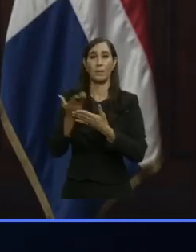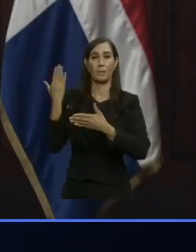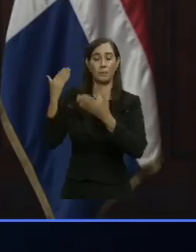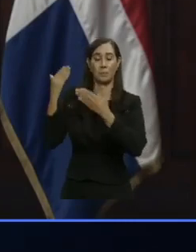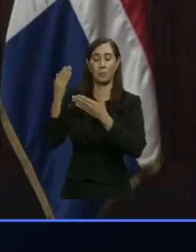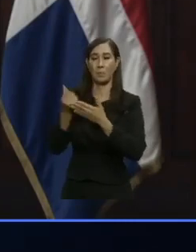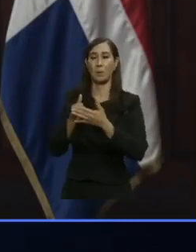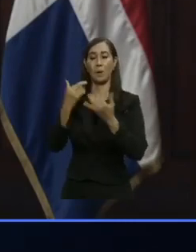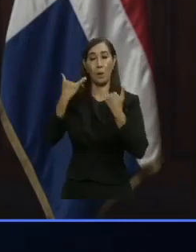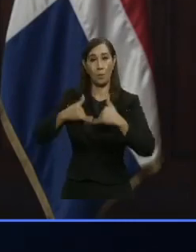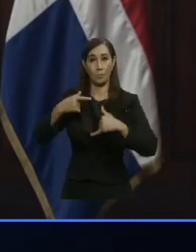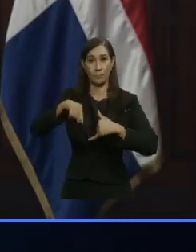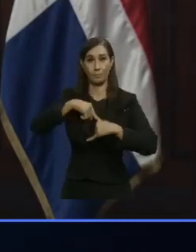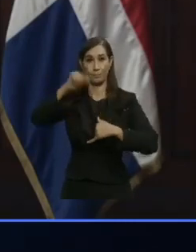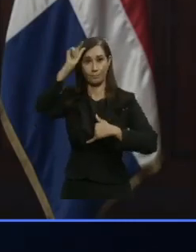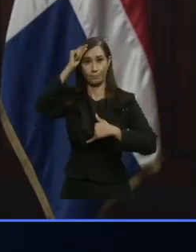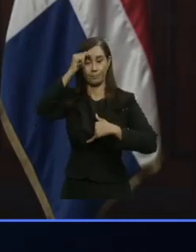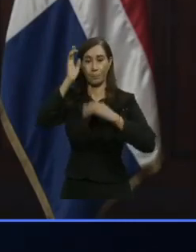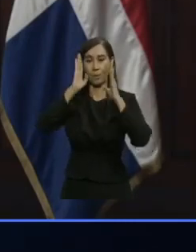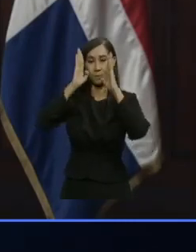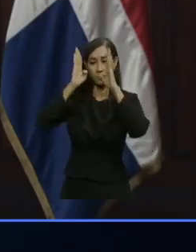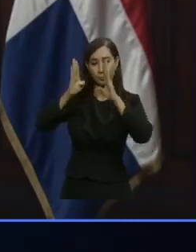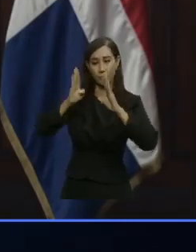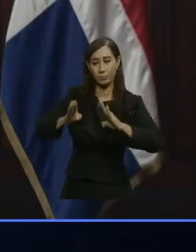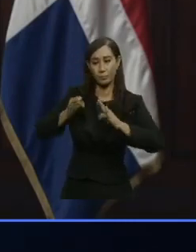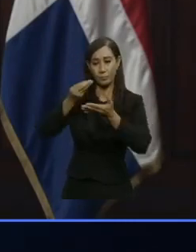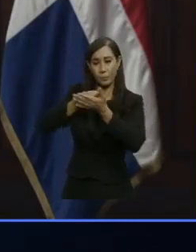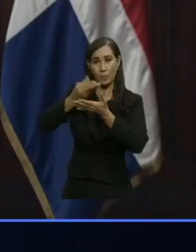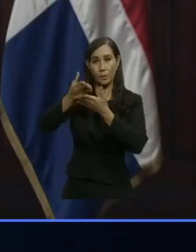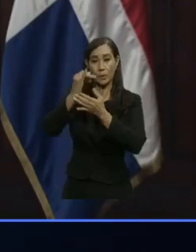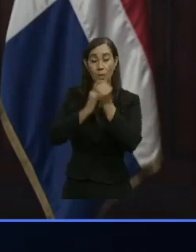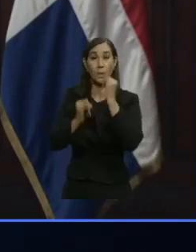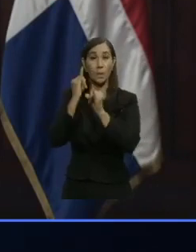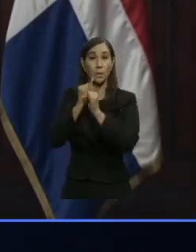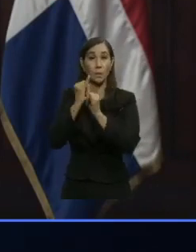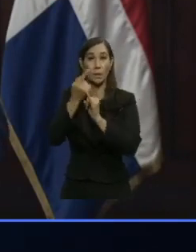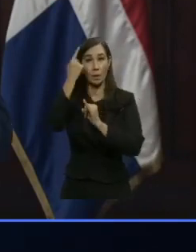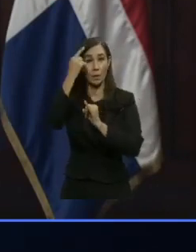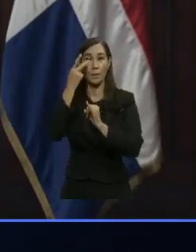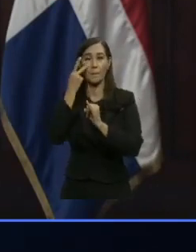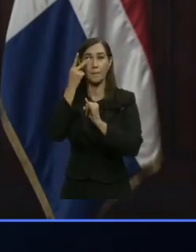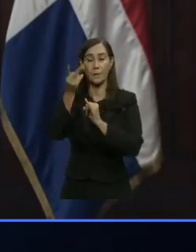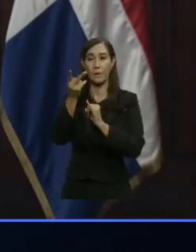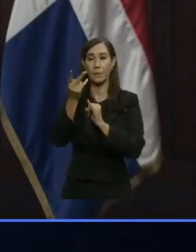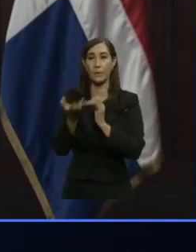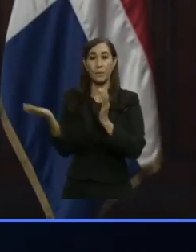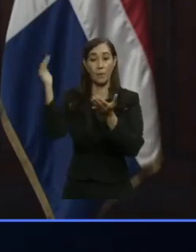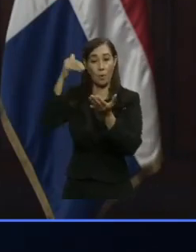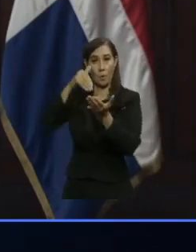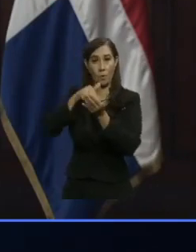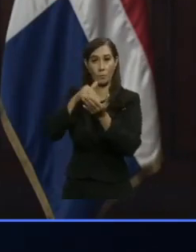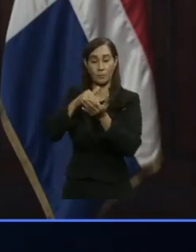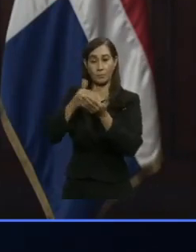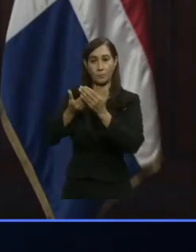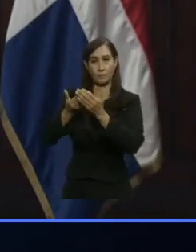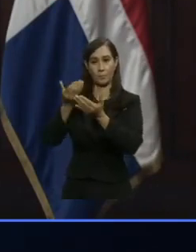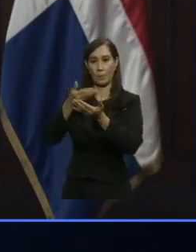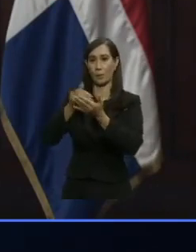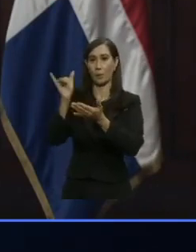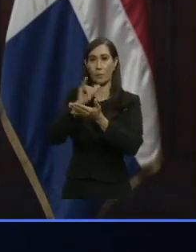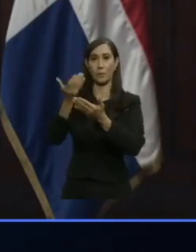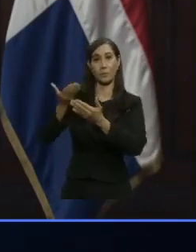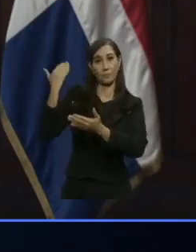como te dije al principio es un discurso de 10 minutos quizás breves relativamente pero como quieras sería un error